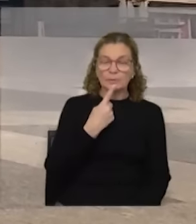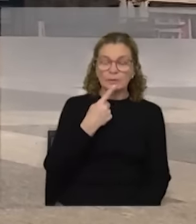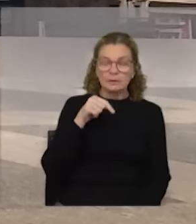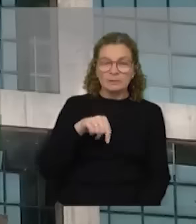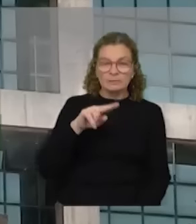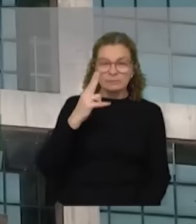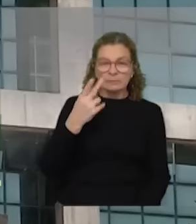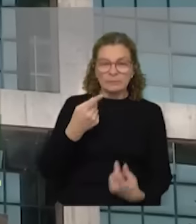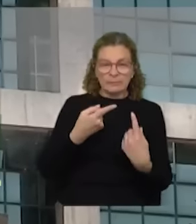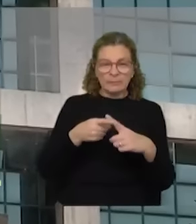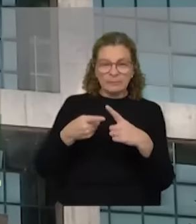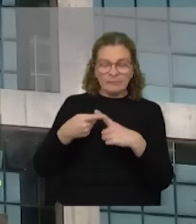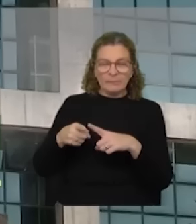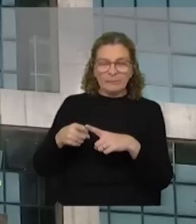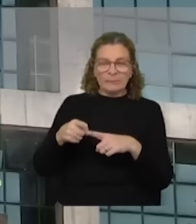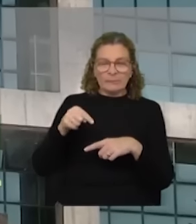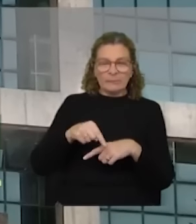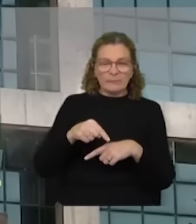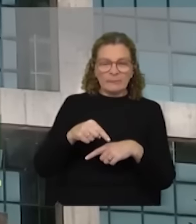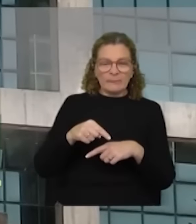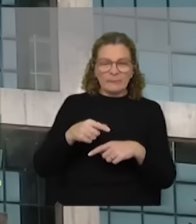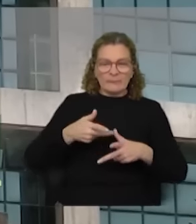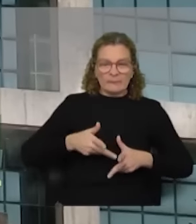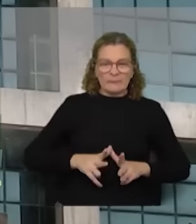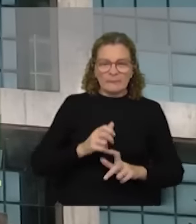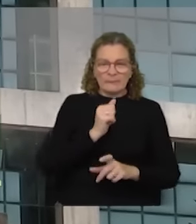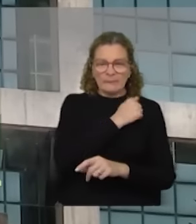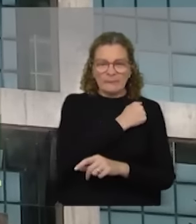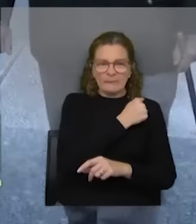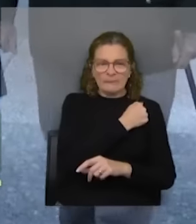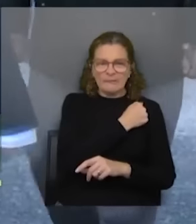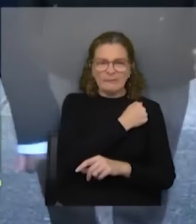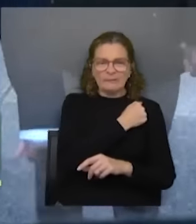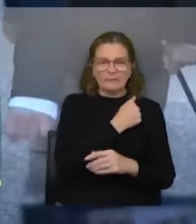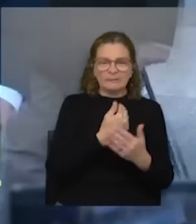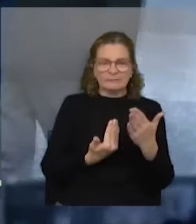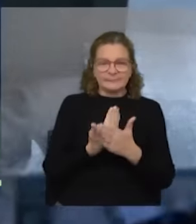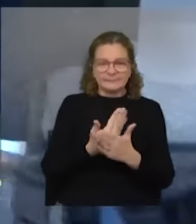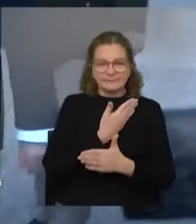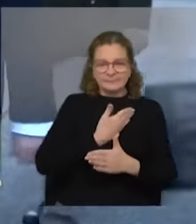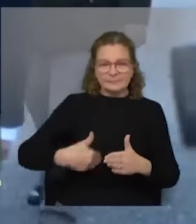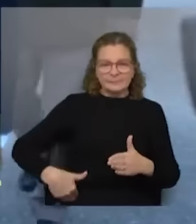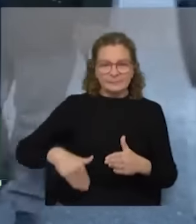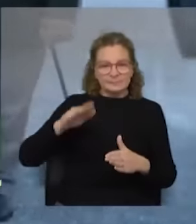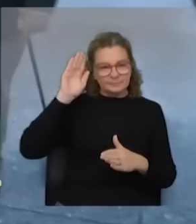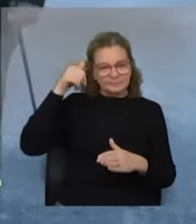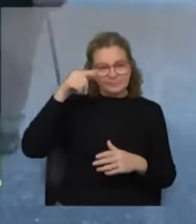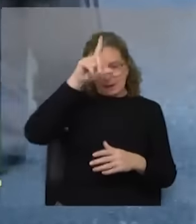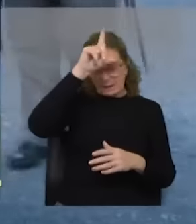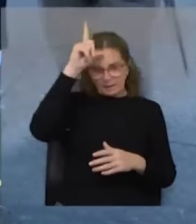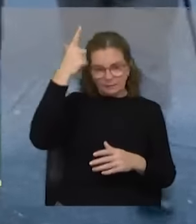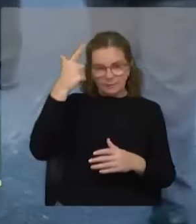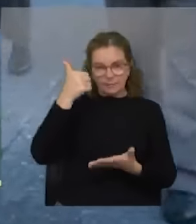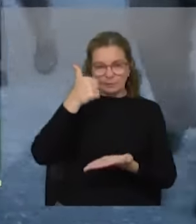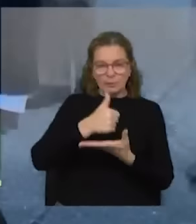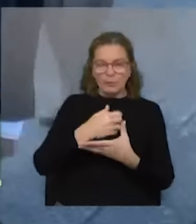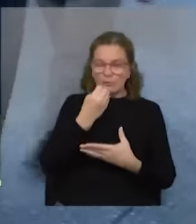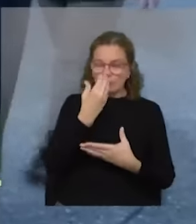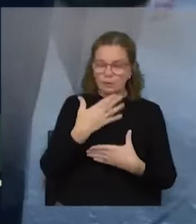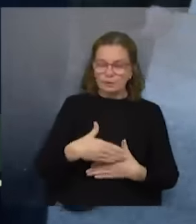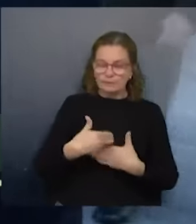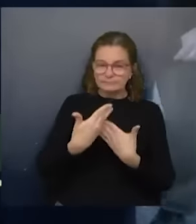realizaron varias manifestaciones en ocasión del natalicio de José gerbacio artigas en la mañana el presidente de la república Luis la calle Pou colocó una ofrenda